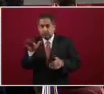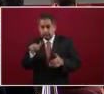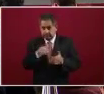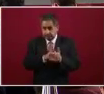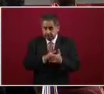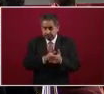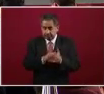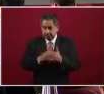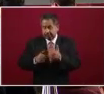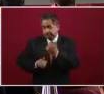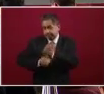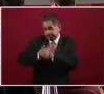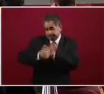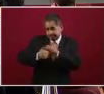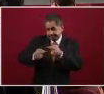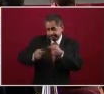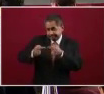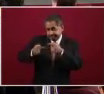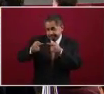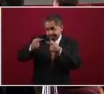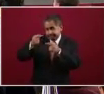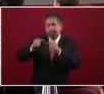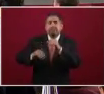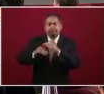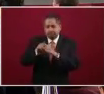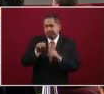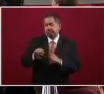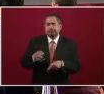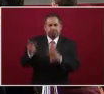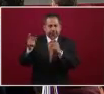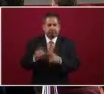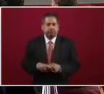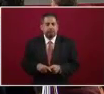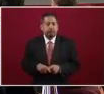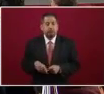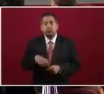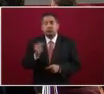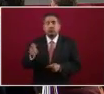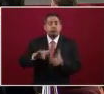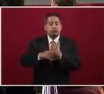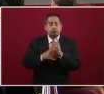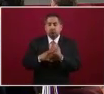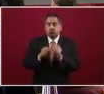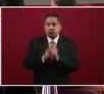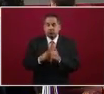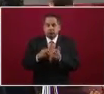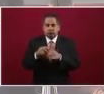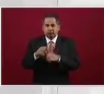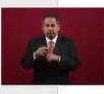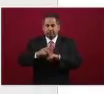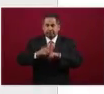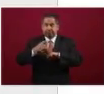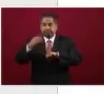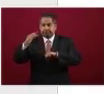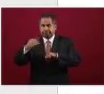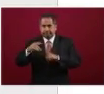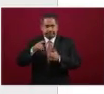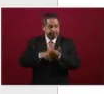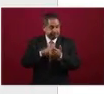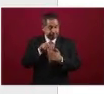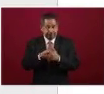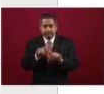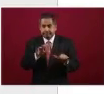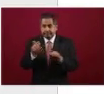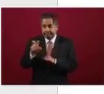él se vendió ese precio inicial. Un lote integrado de niños para caballero en platino con diamante, igual un precio inicial